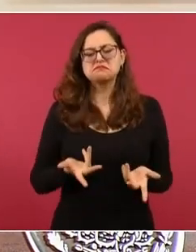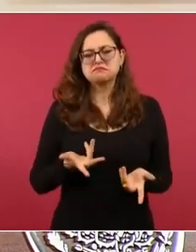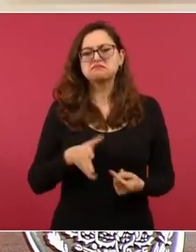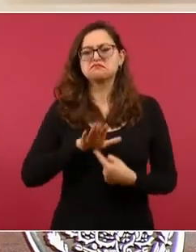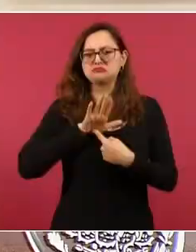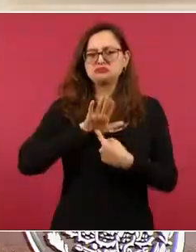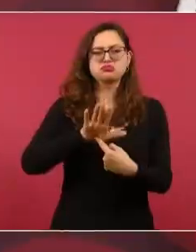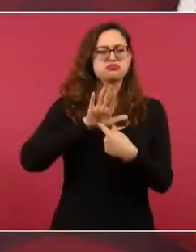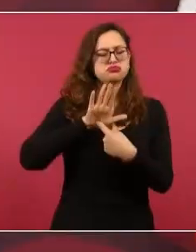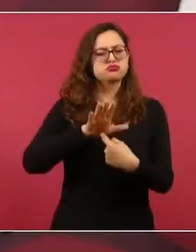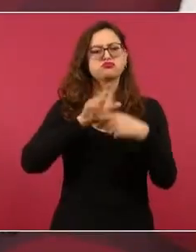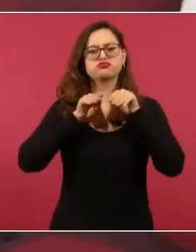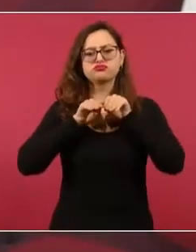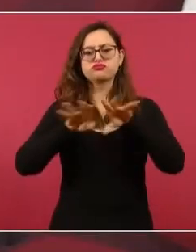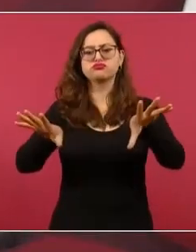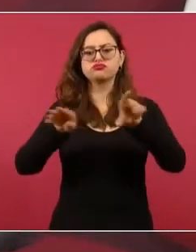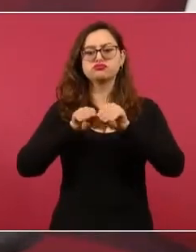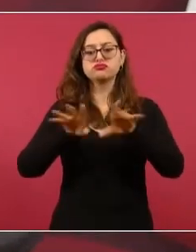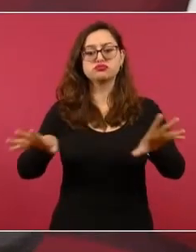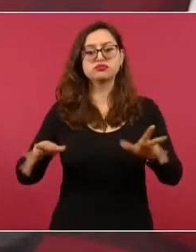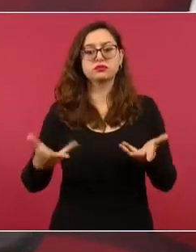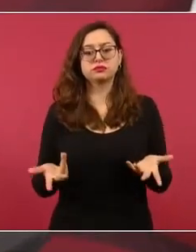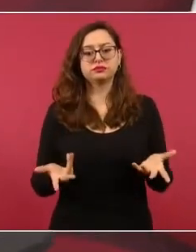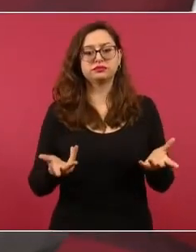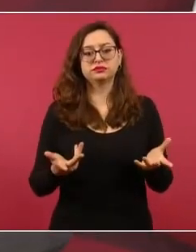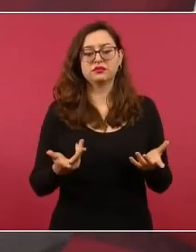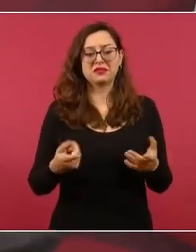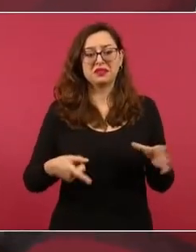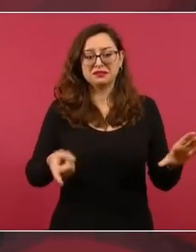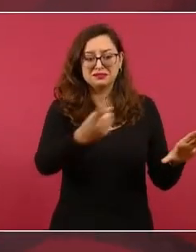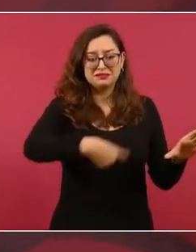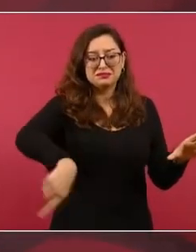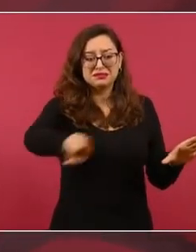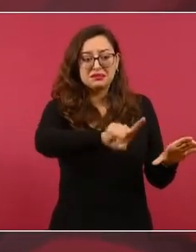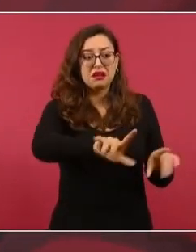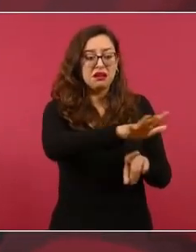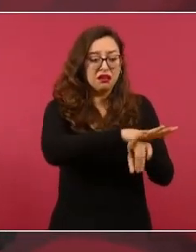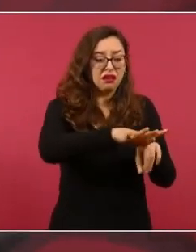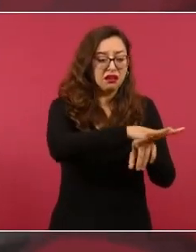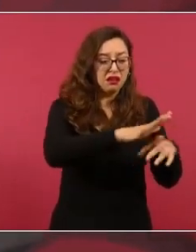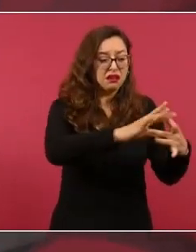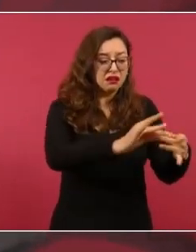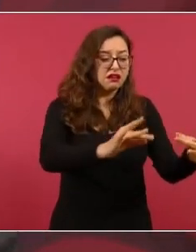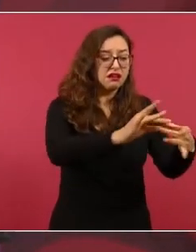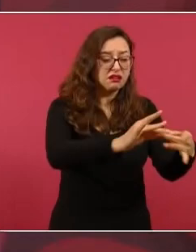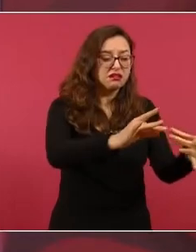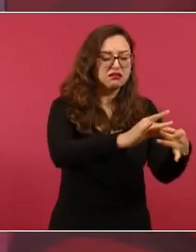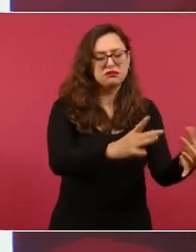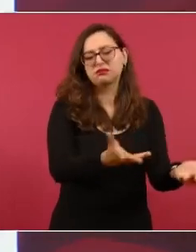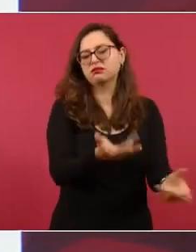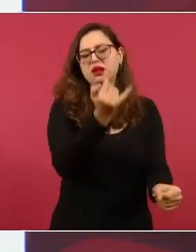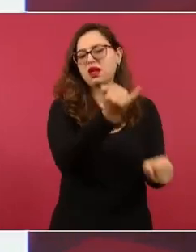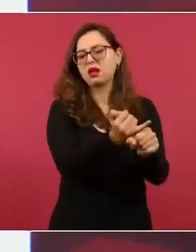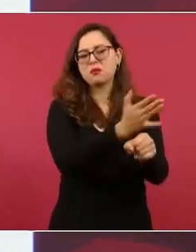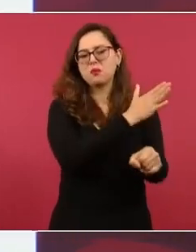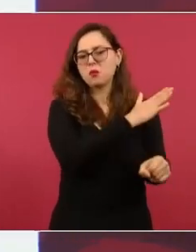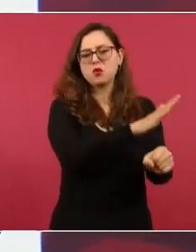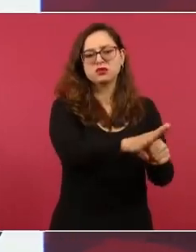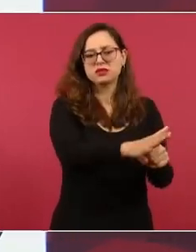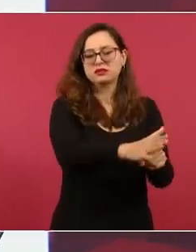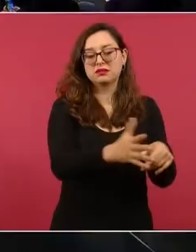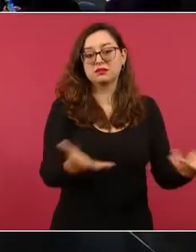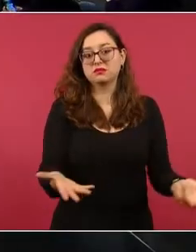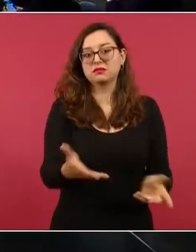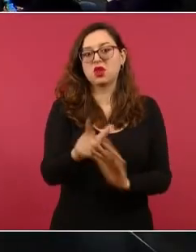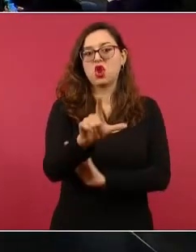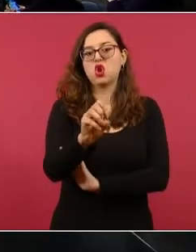los del bloque conservador, eso no los vamos a usar. Imagínense si vamos a convencer a Loret de